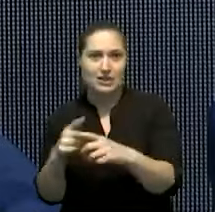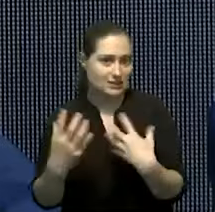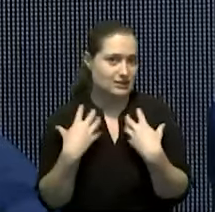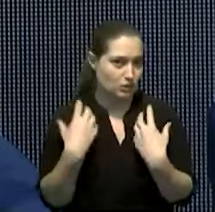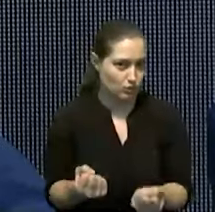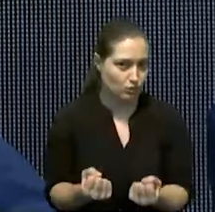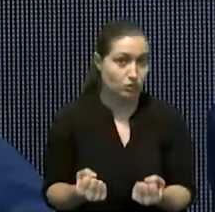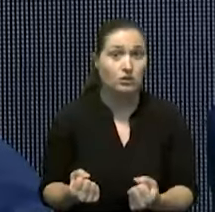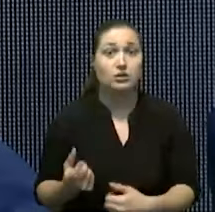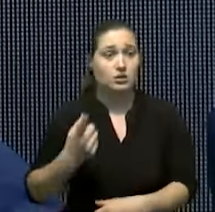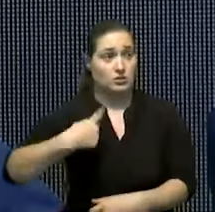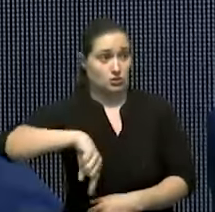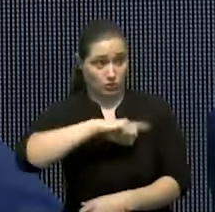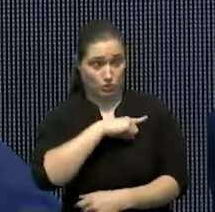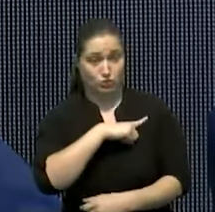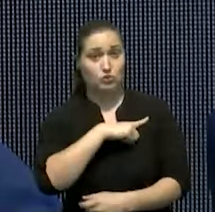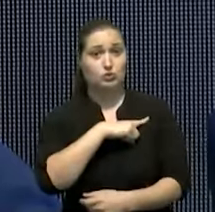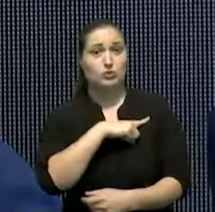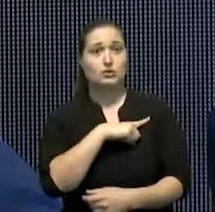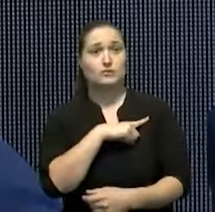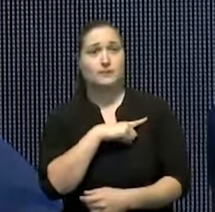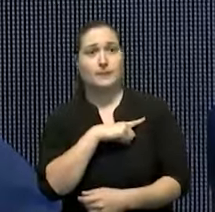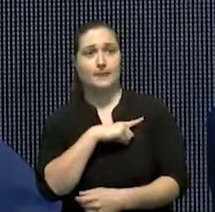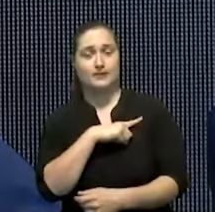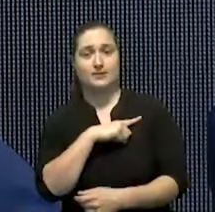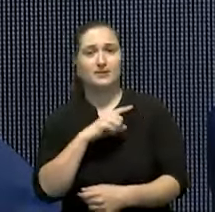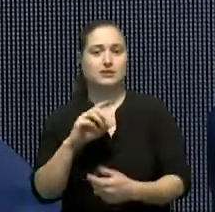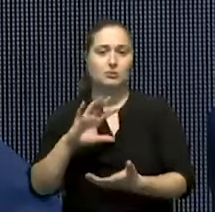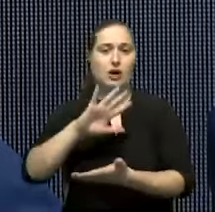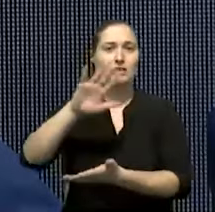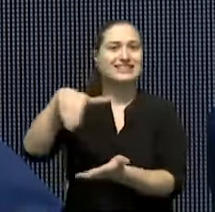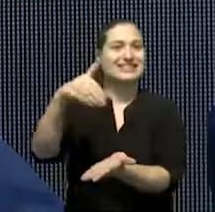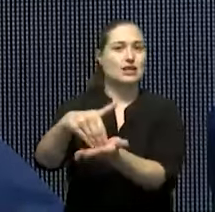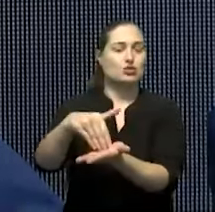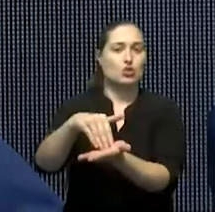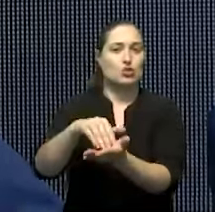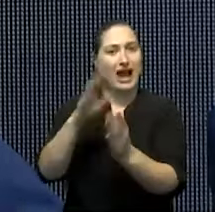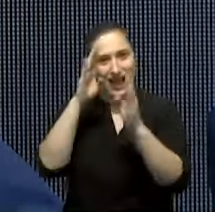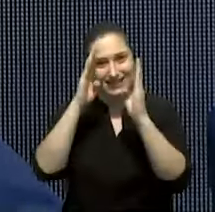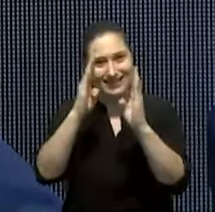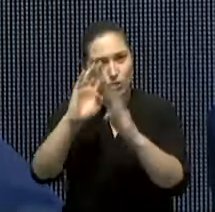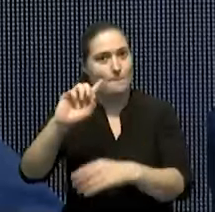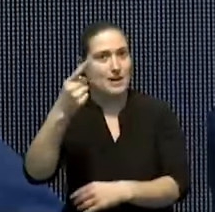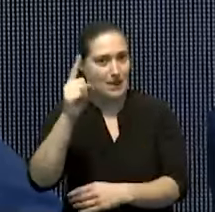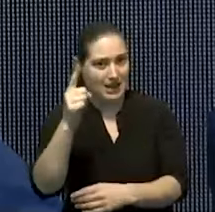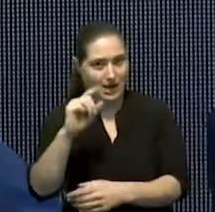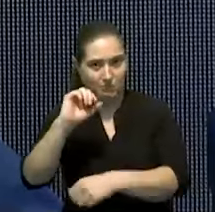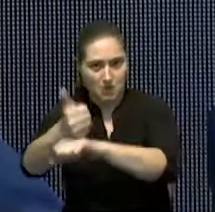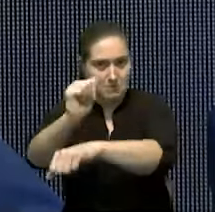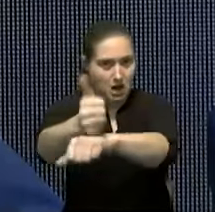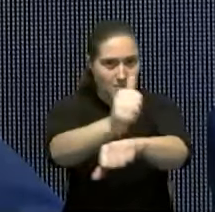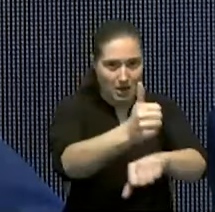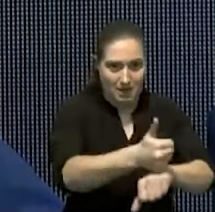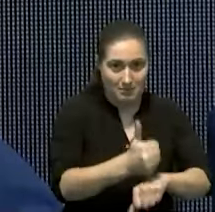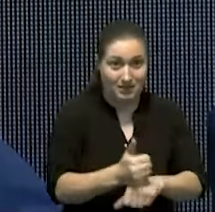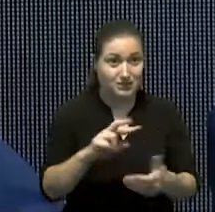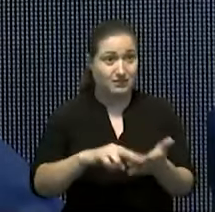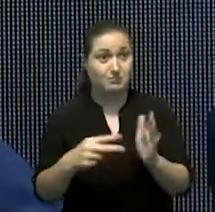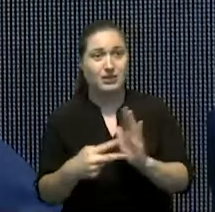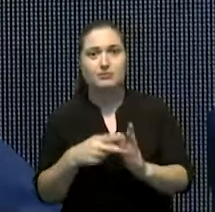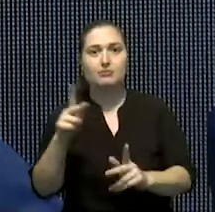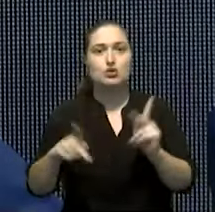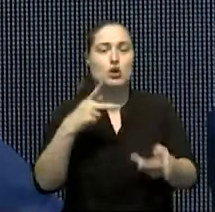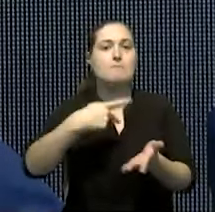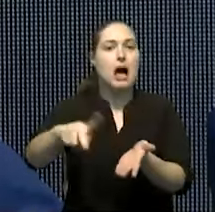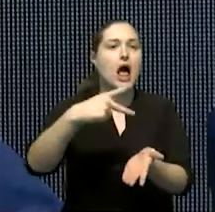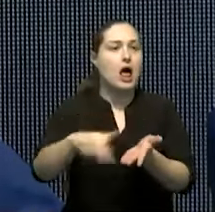cuando nosotros estamos implementando los centros de atención Primaria lo que estamos reduciendo es el costo de bolsillo de de la población